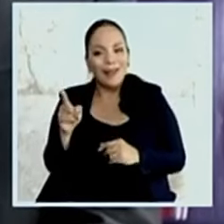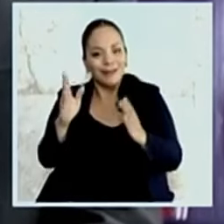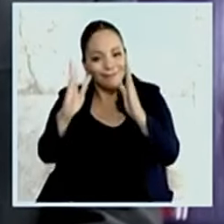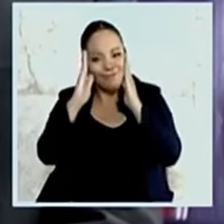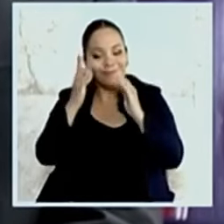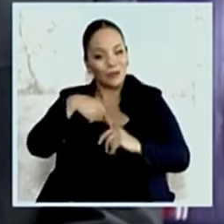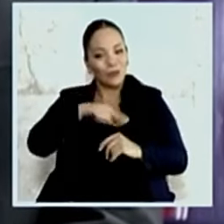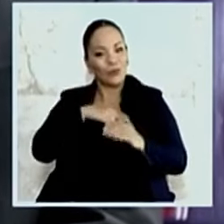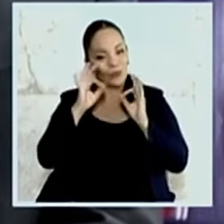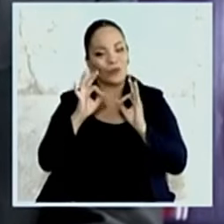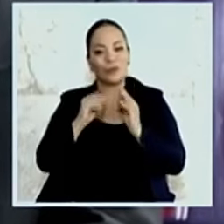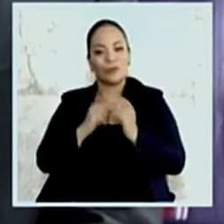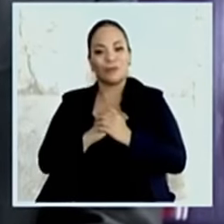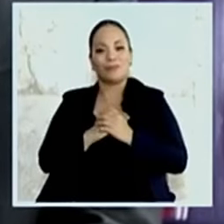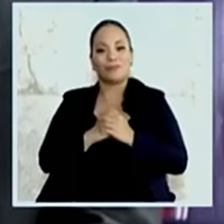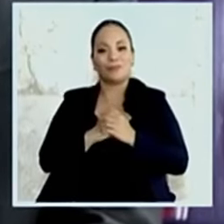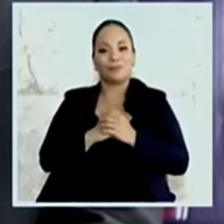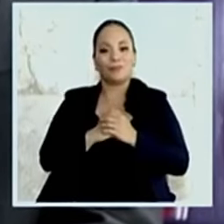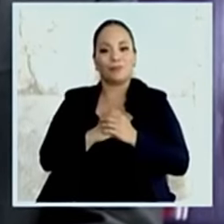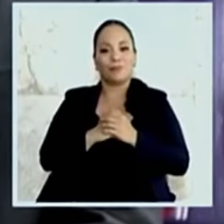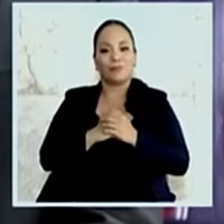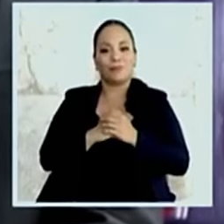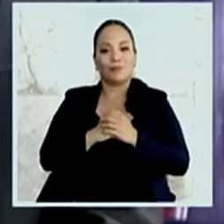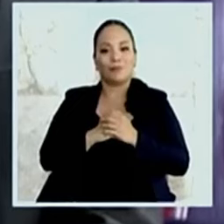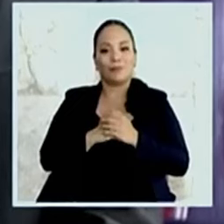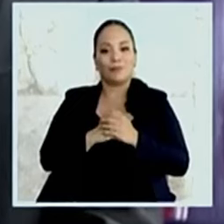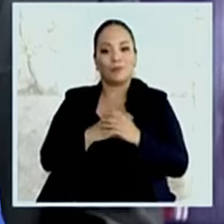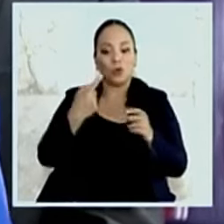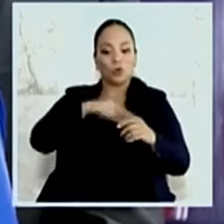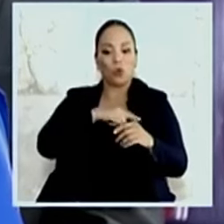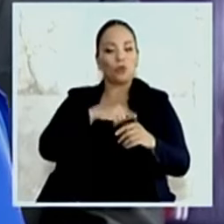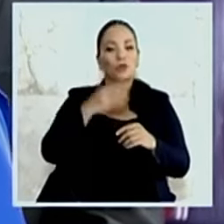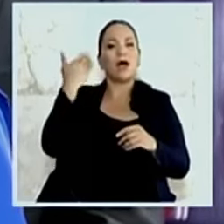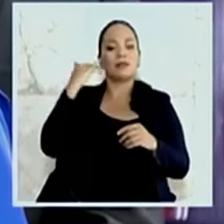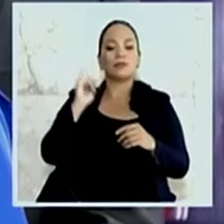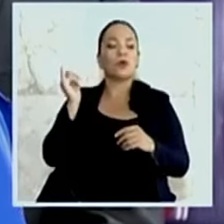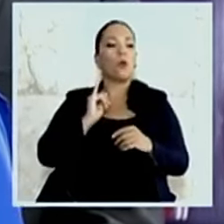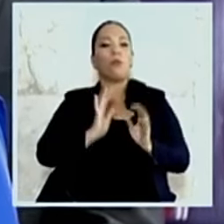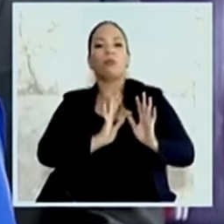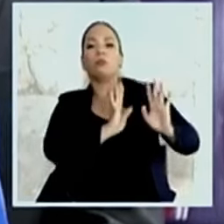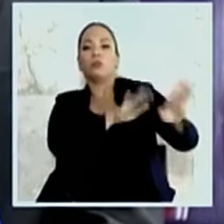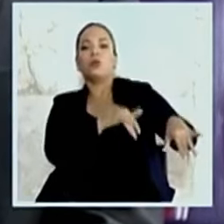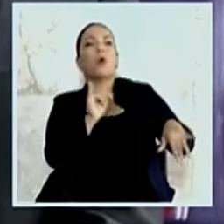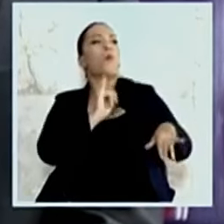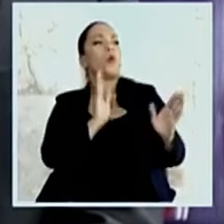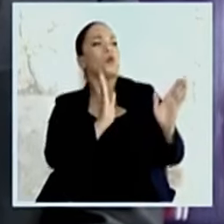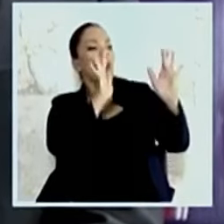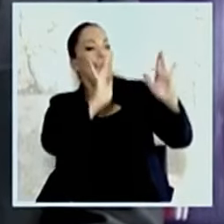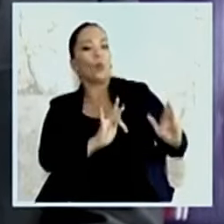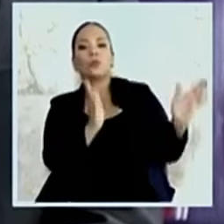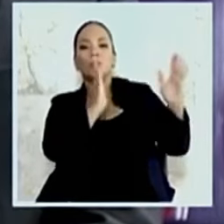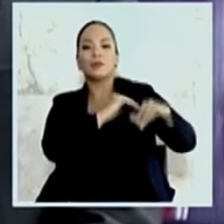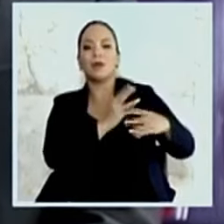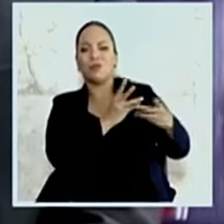hoy por hoy la comunidad pesquera del país se siente que somos tomados en